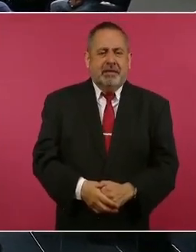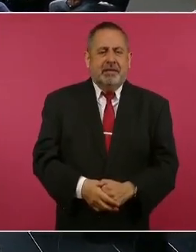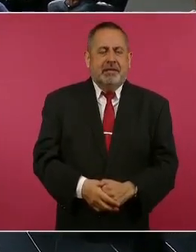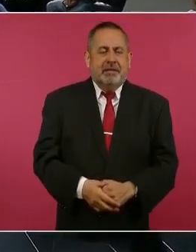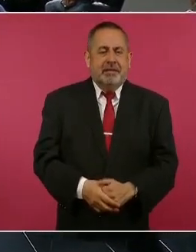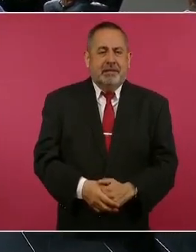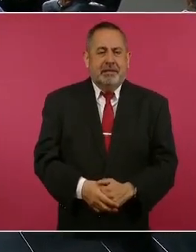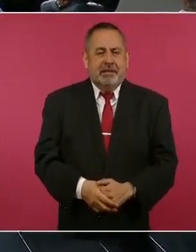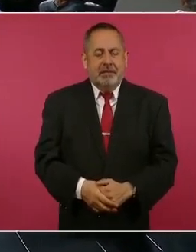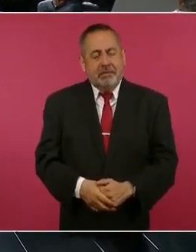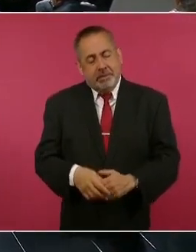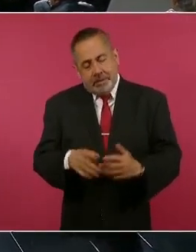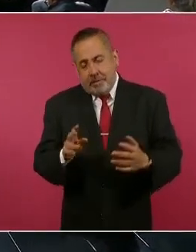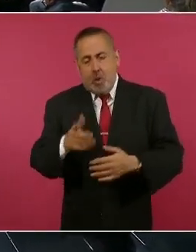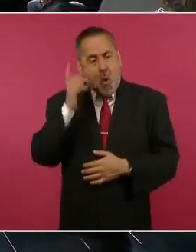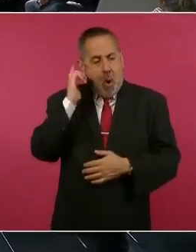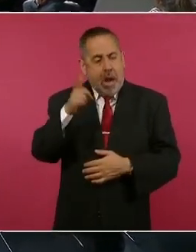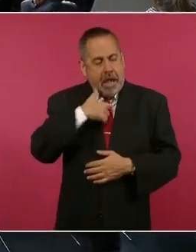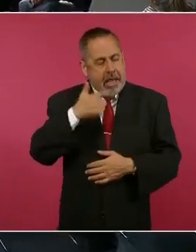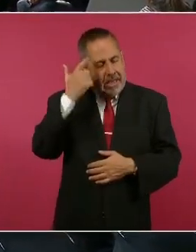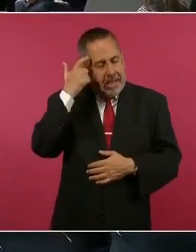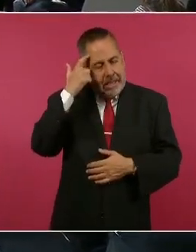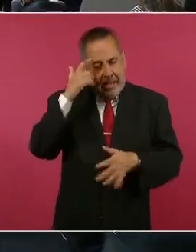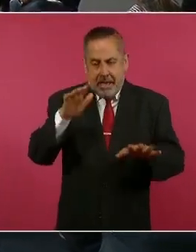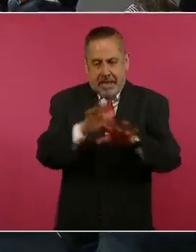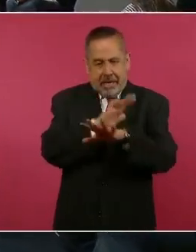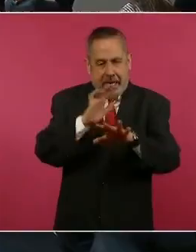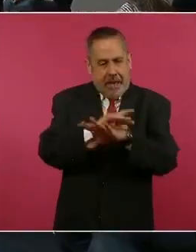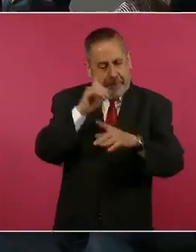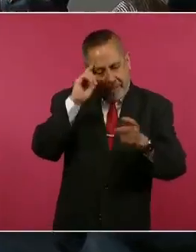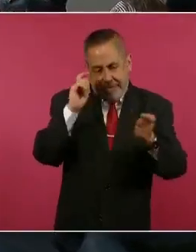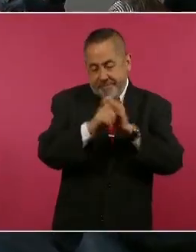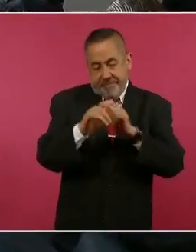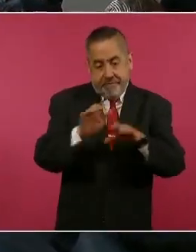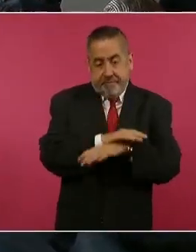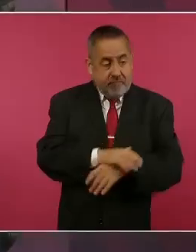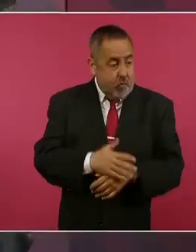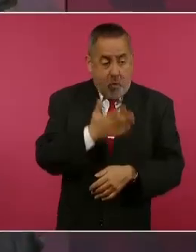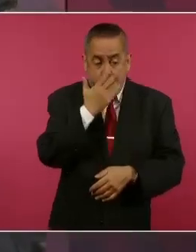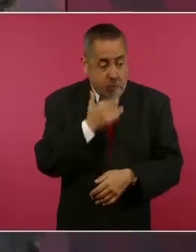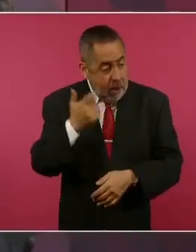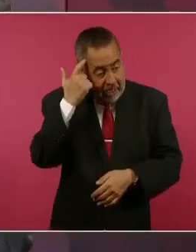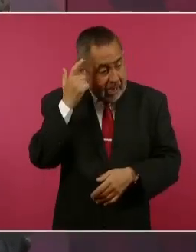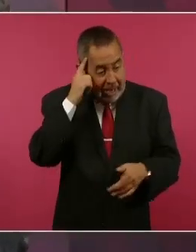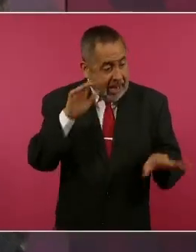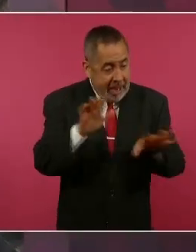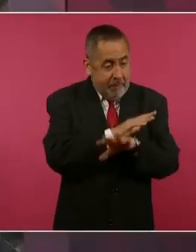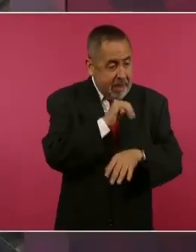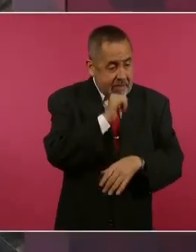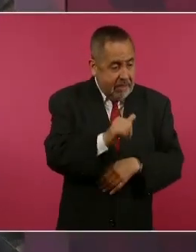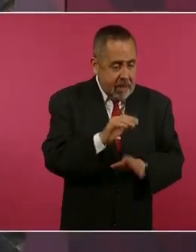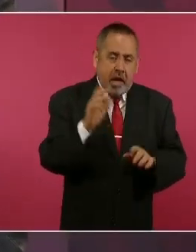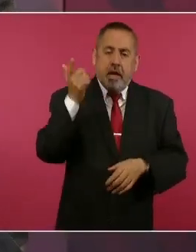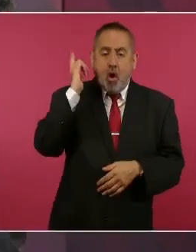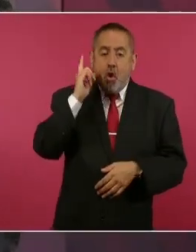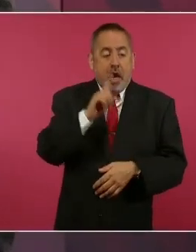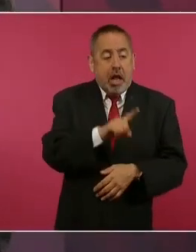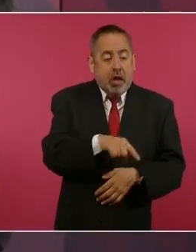pero ojalá y cambien. Y si no cambian ellos, sus